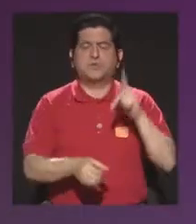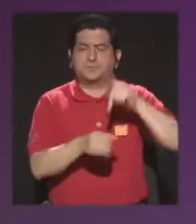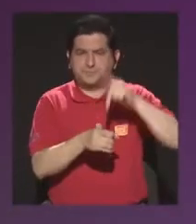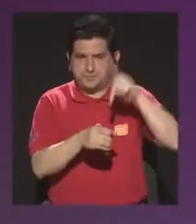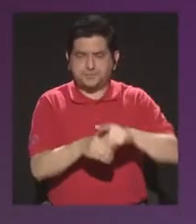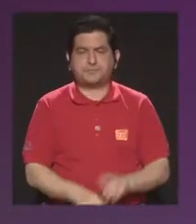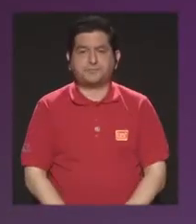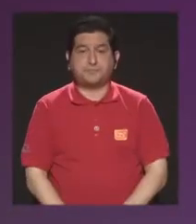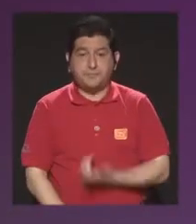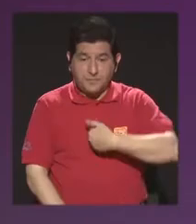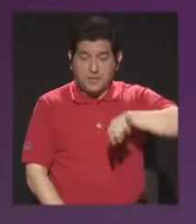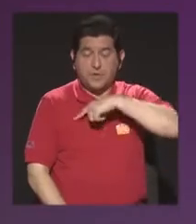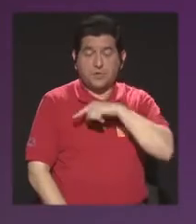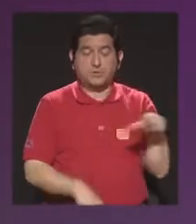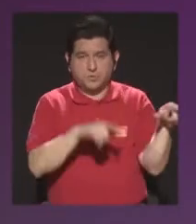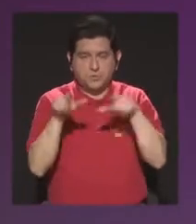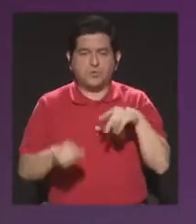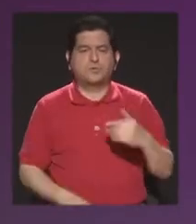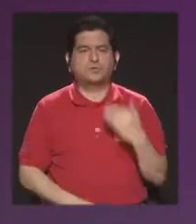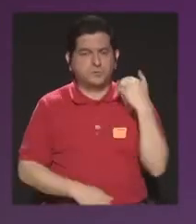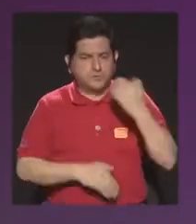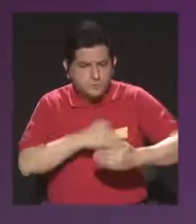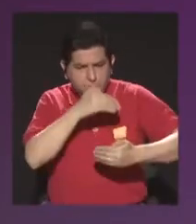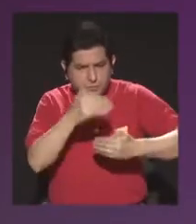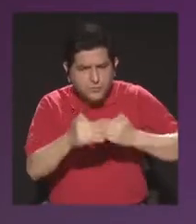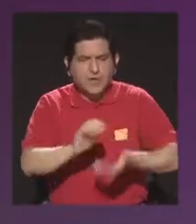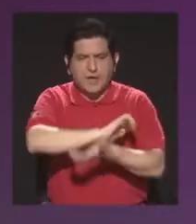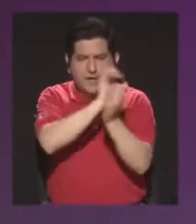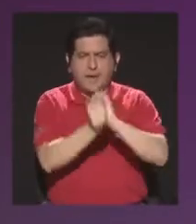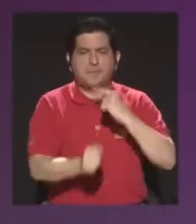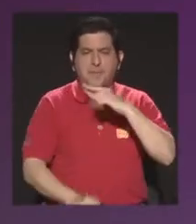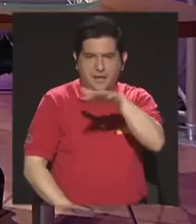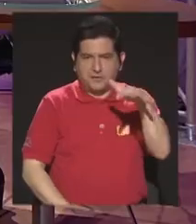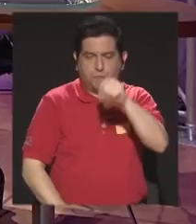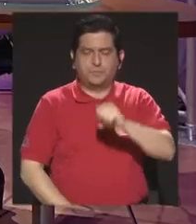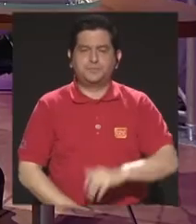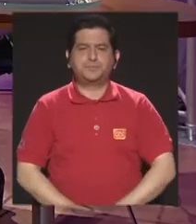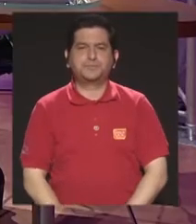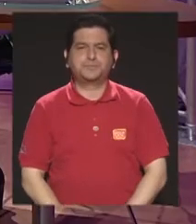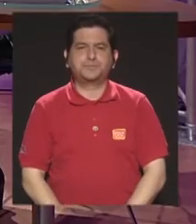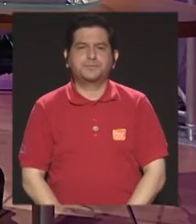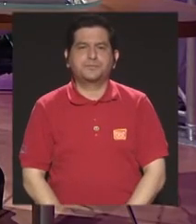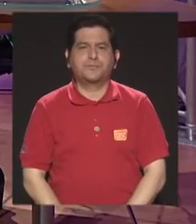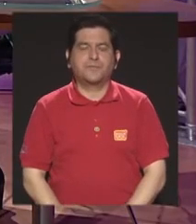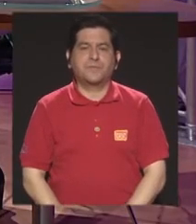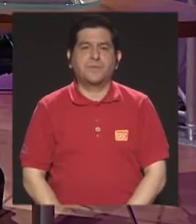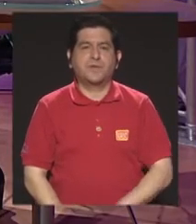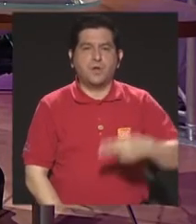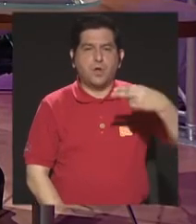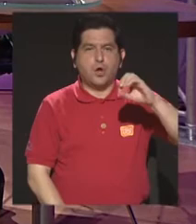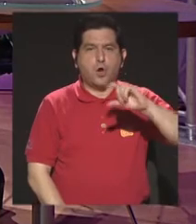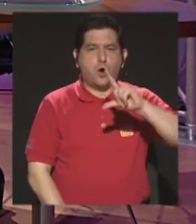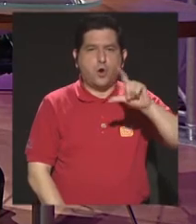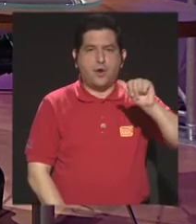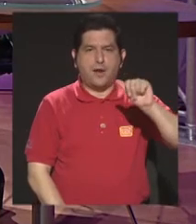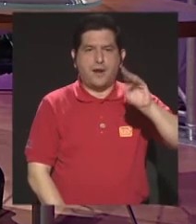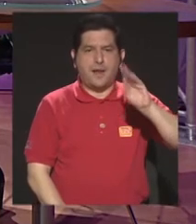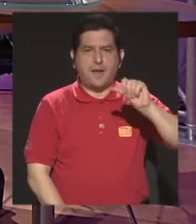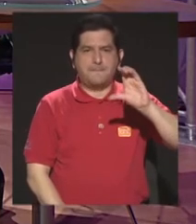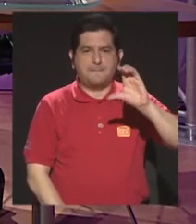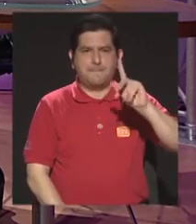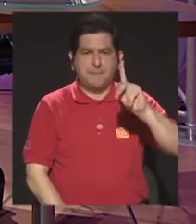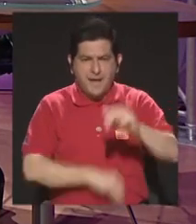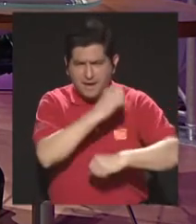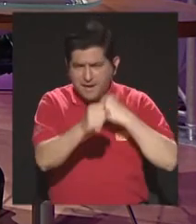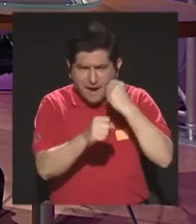y para eso estamos, ¿verdad? Para que poco a poco, entre todos, vayamos cambiando las realidades. ¿Hollaback tiene ya muchos años de